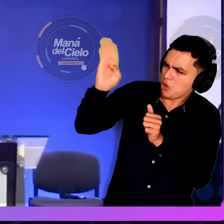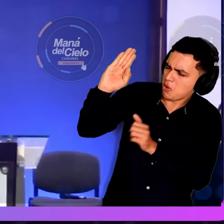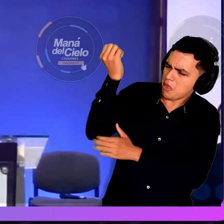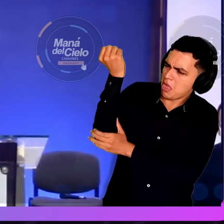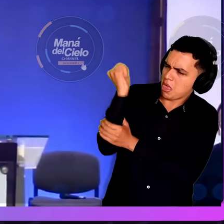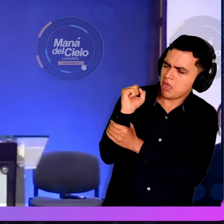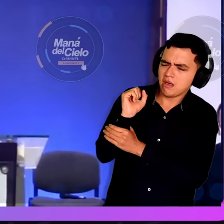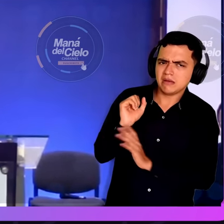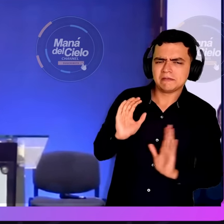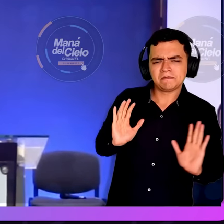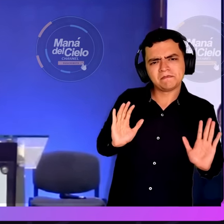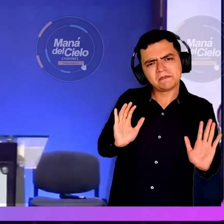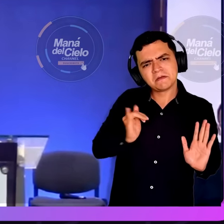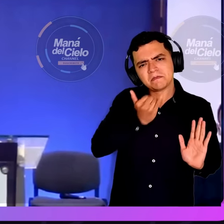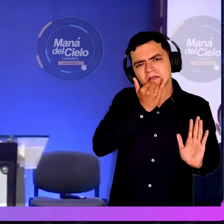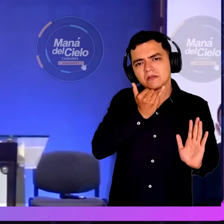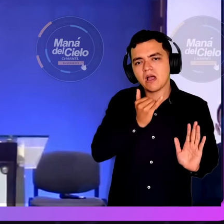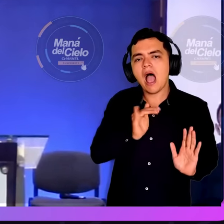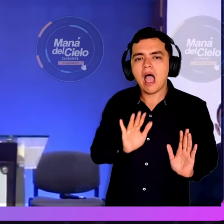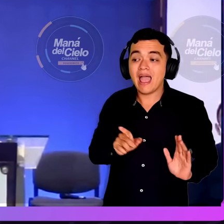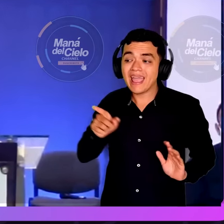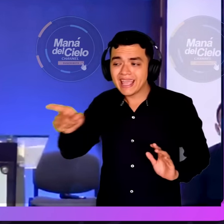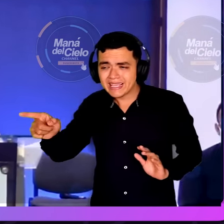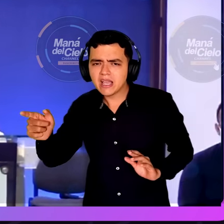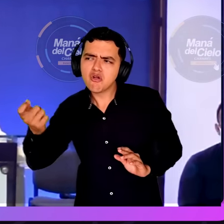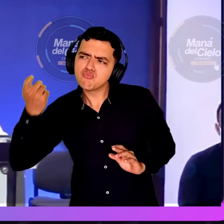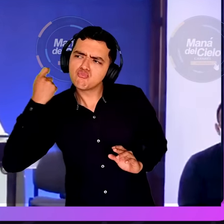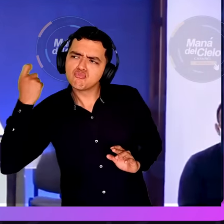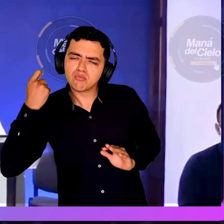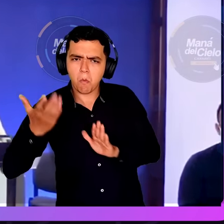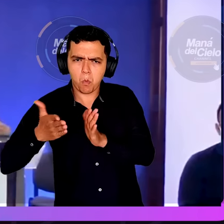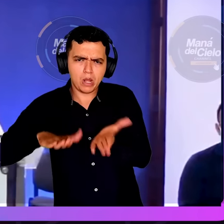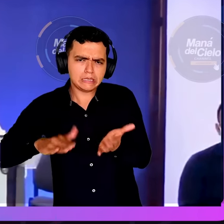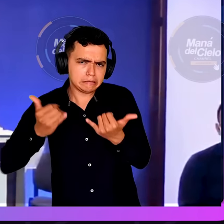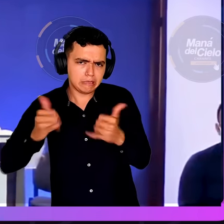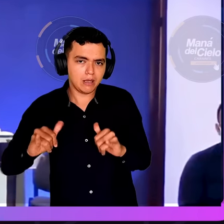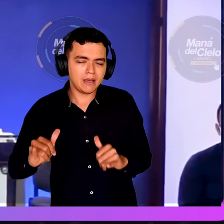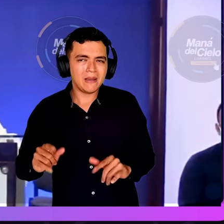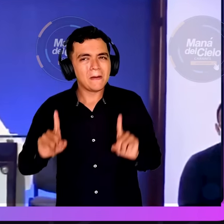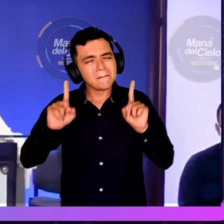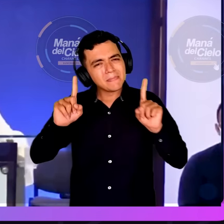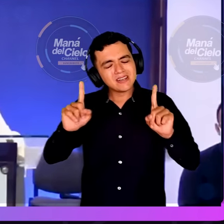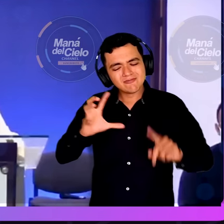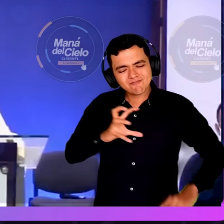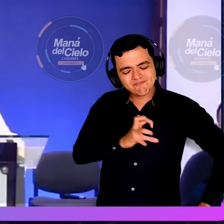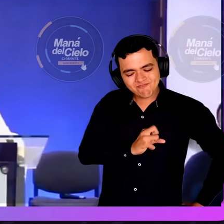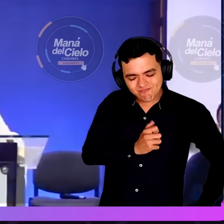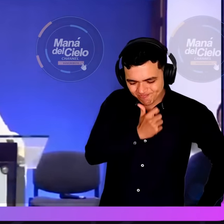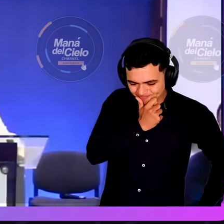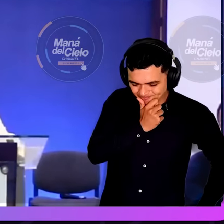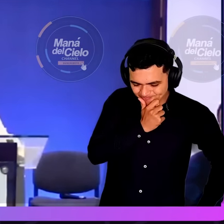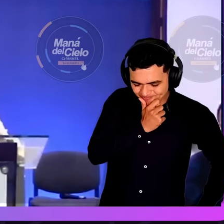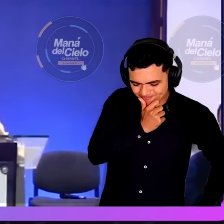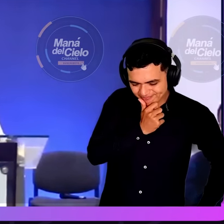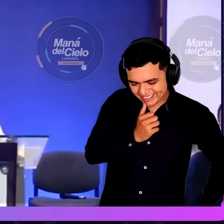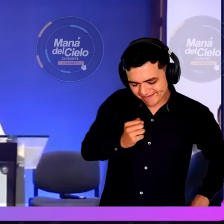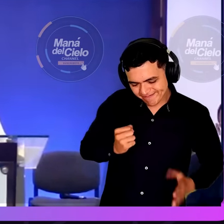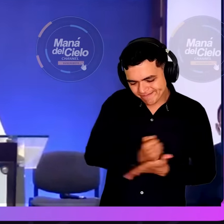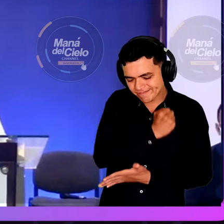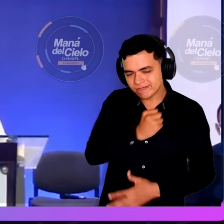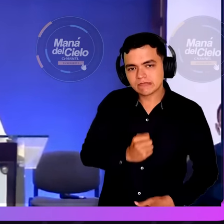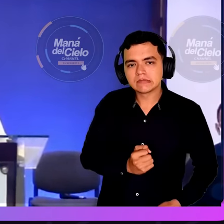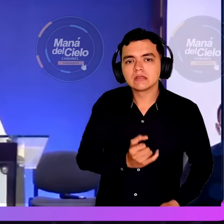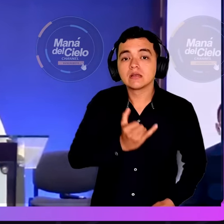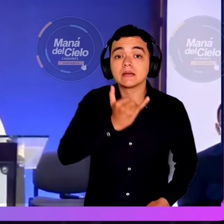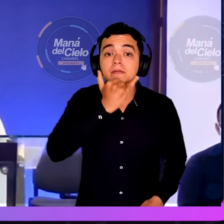créame, lo que yo cada vez que escucho historias, por eso tengamos mucho cuidado, hermanos, cuando usted escuche cosas que han hecho daño, porque